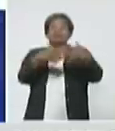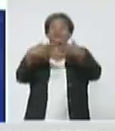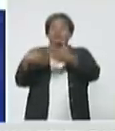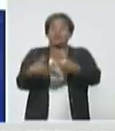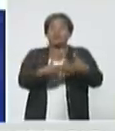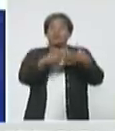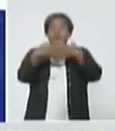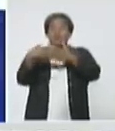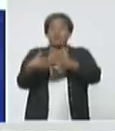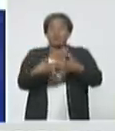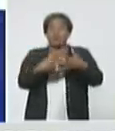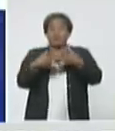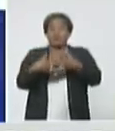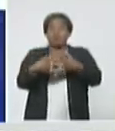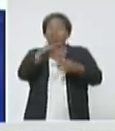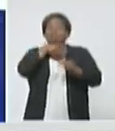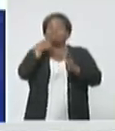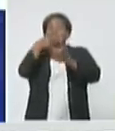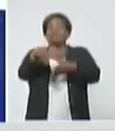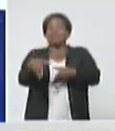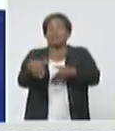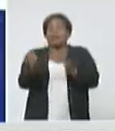Norteamérica fallecieron